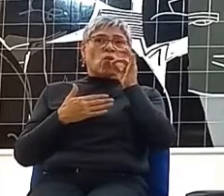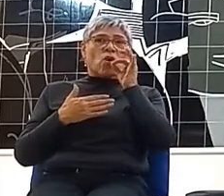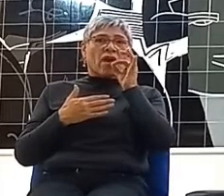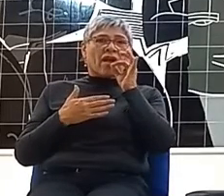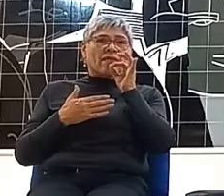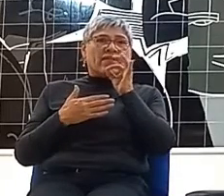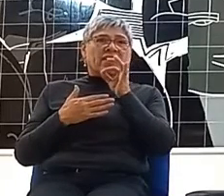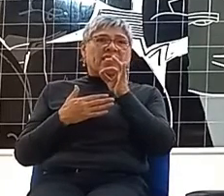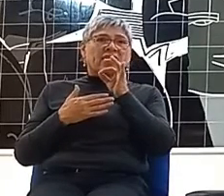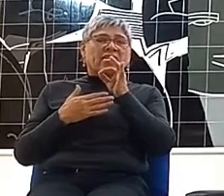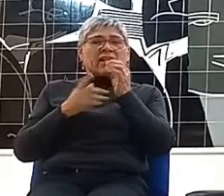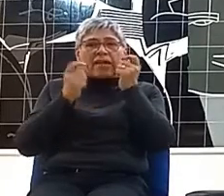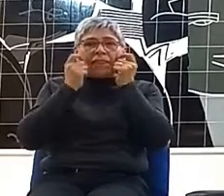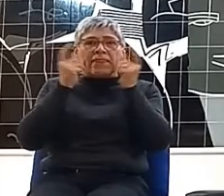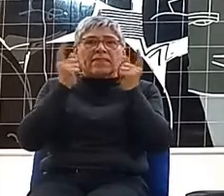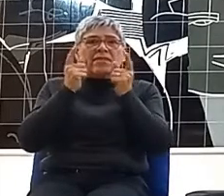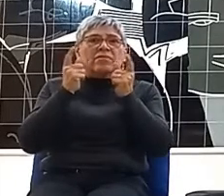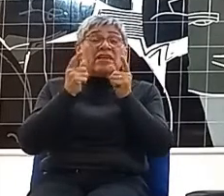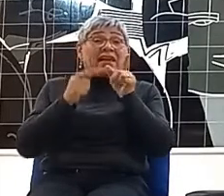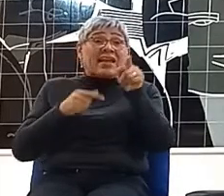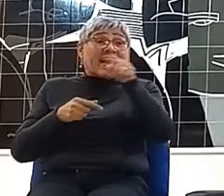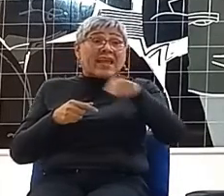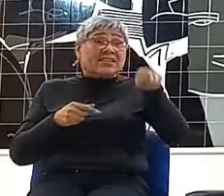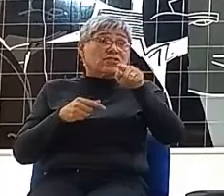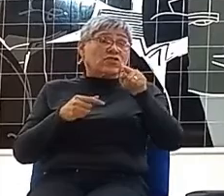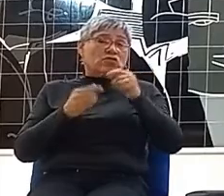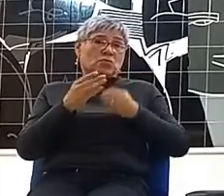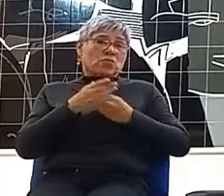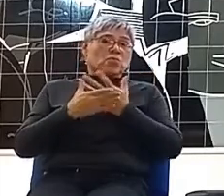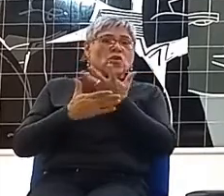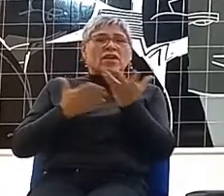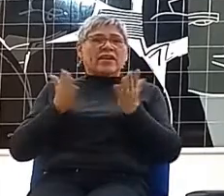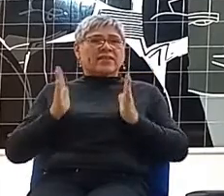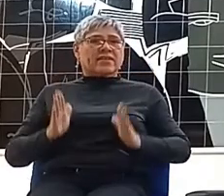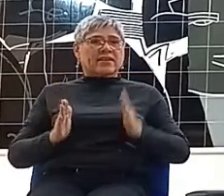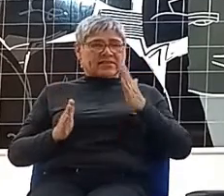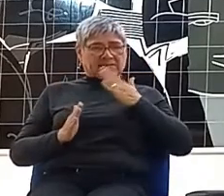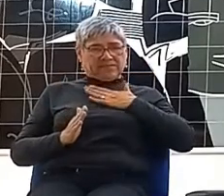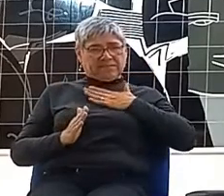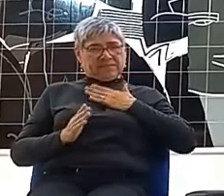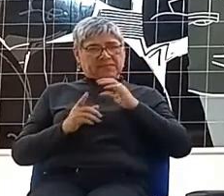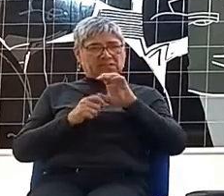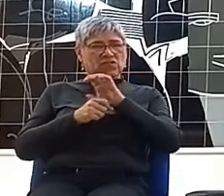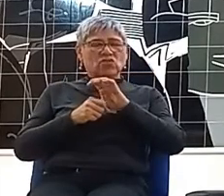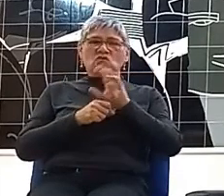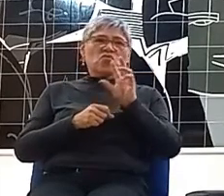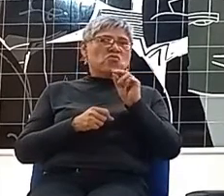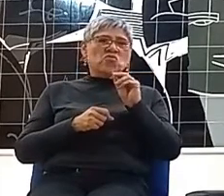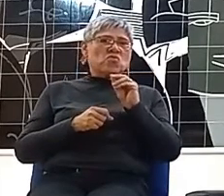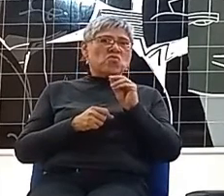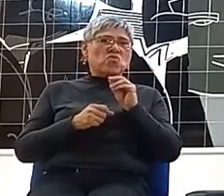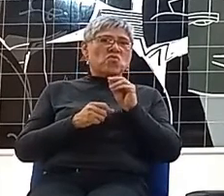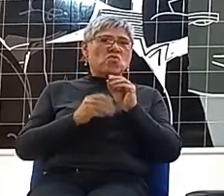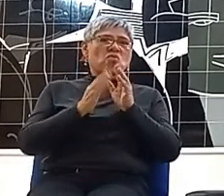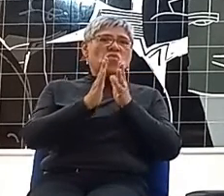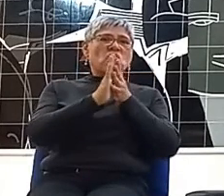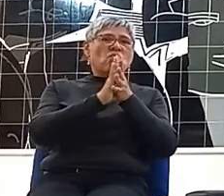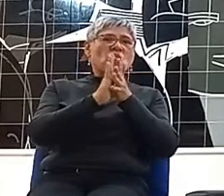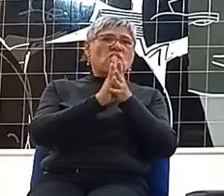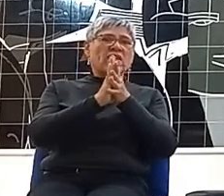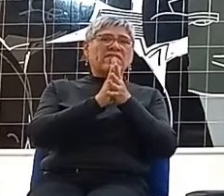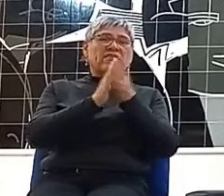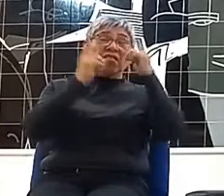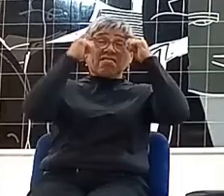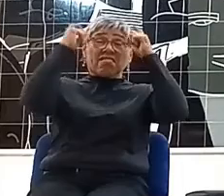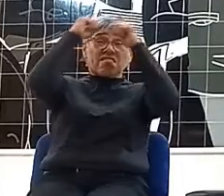despierte envidias. Estos poetas de mi ciudad no cuentan ni en sus